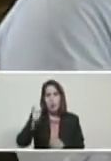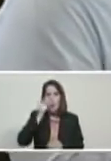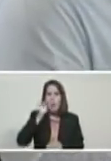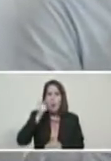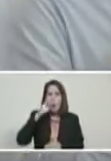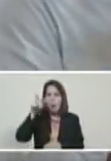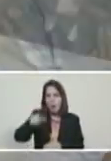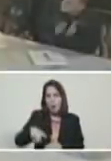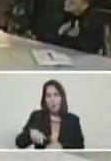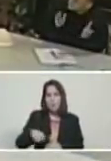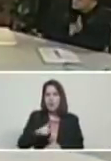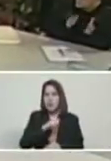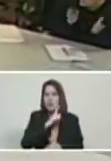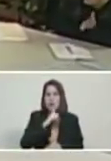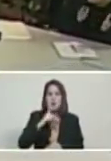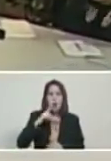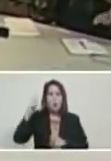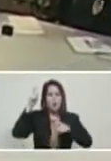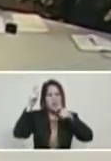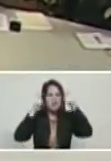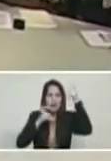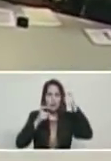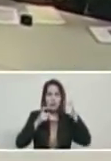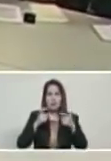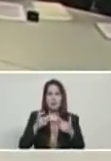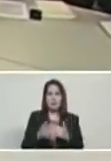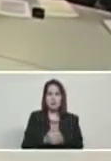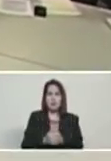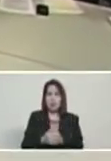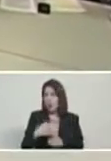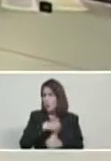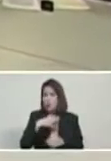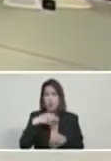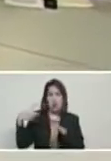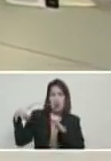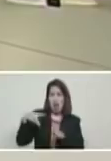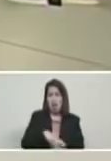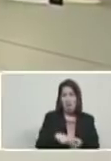Hugo Chávez Frías. Jamás podrán con nosotros.